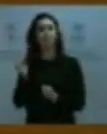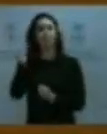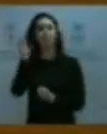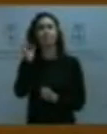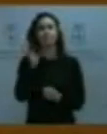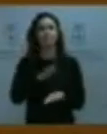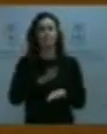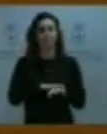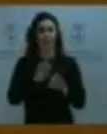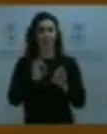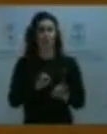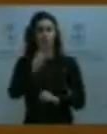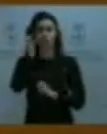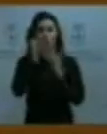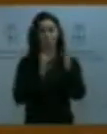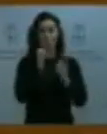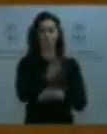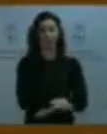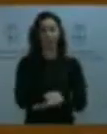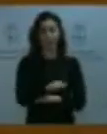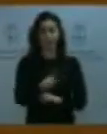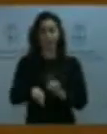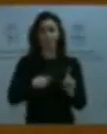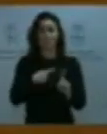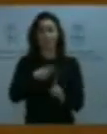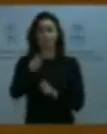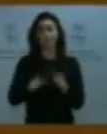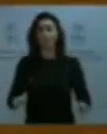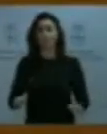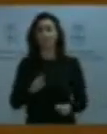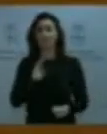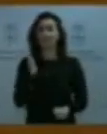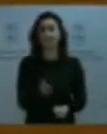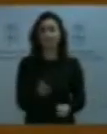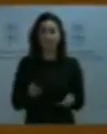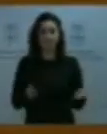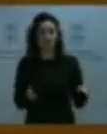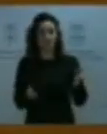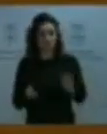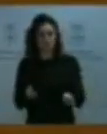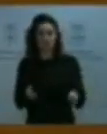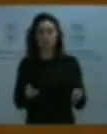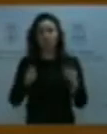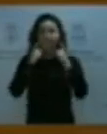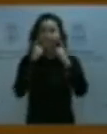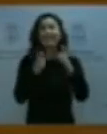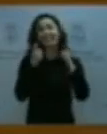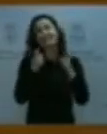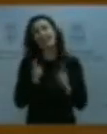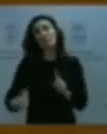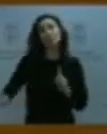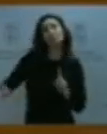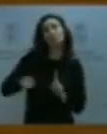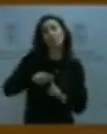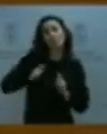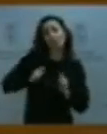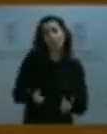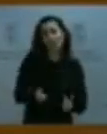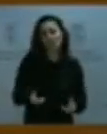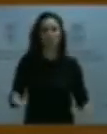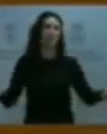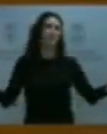a los afectados por este problema que están intentando solucionarlo. Hombre, yo creo que no somos de Marte